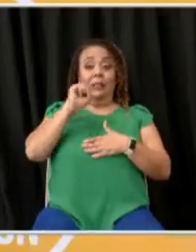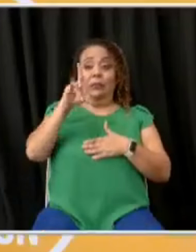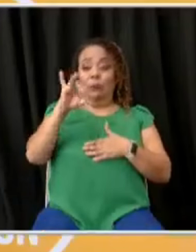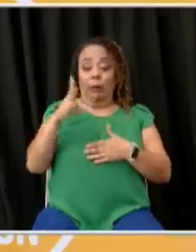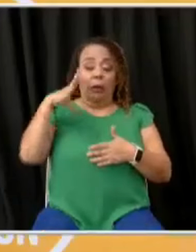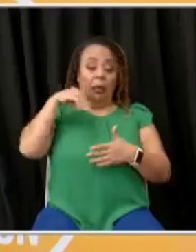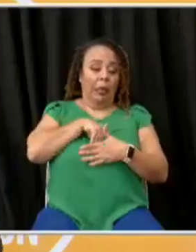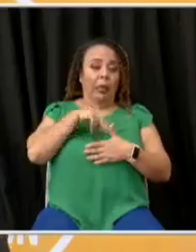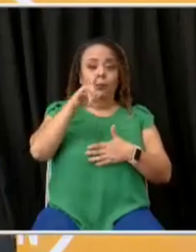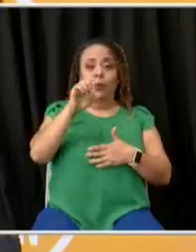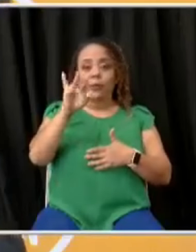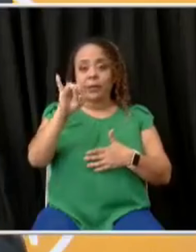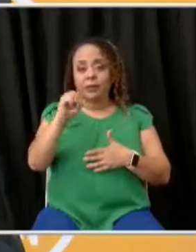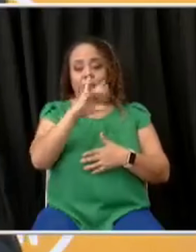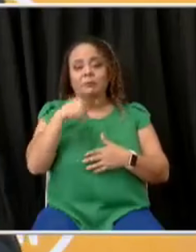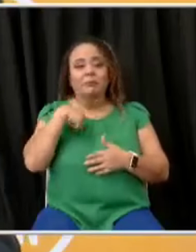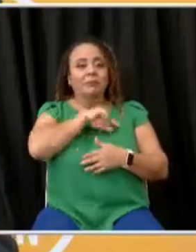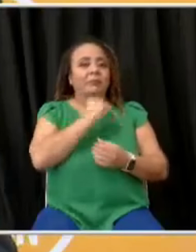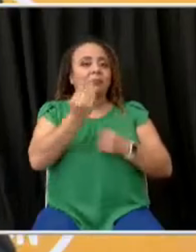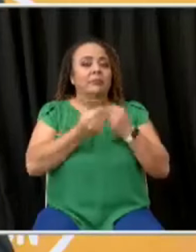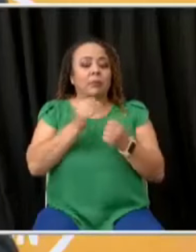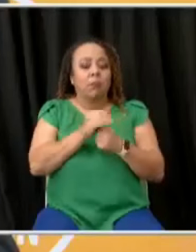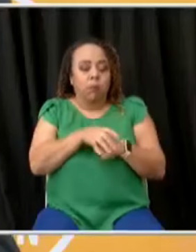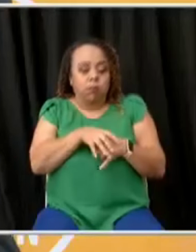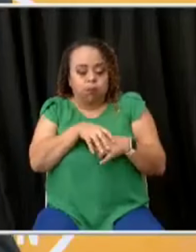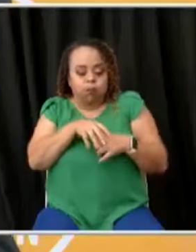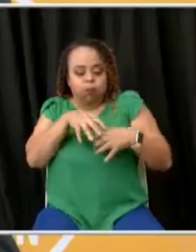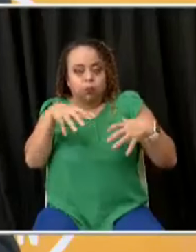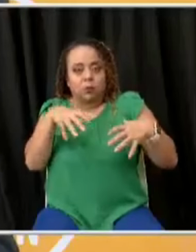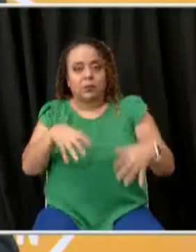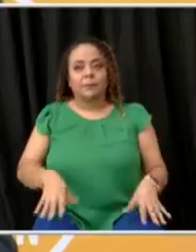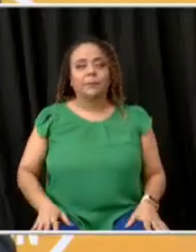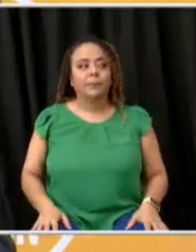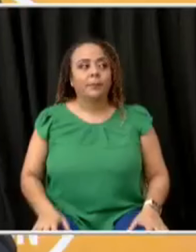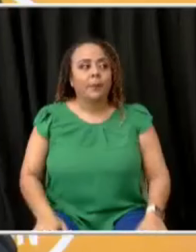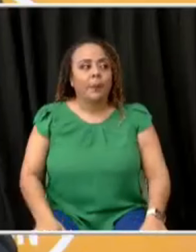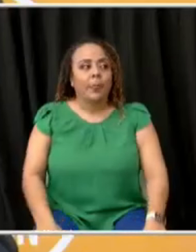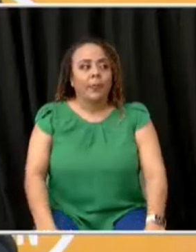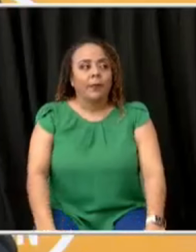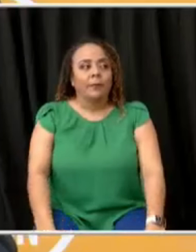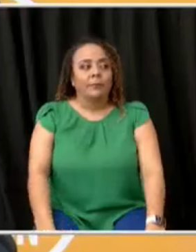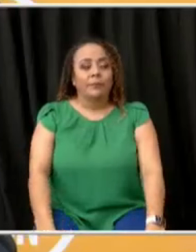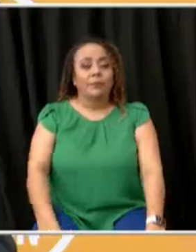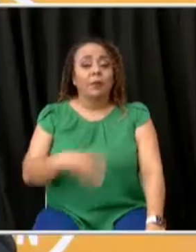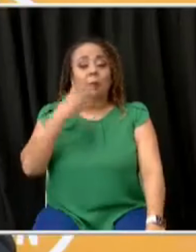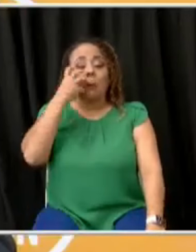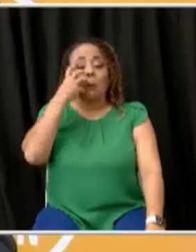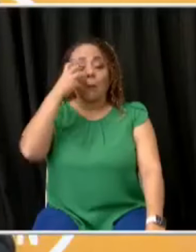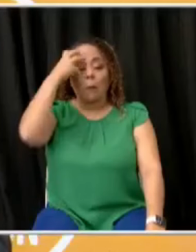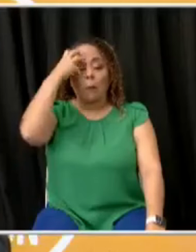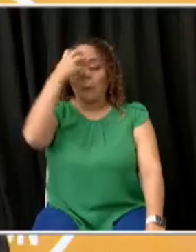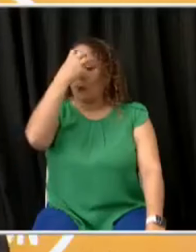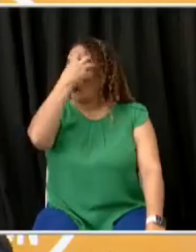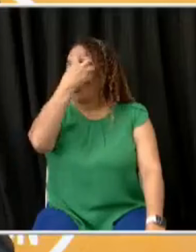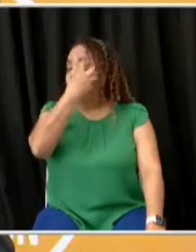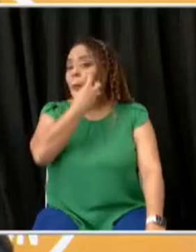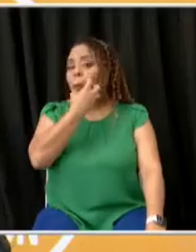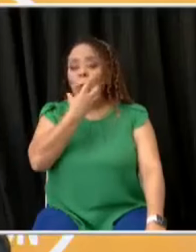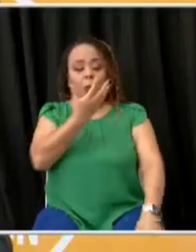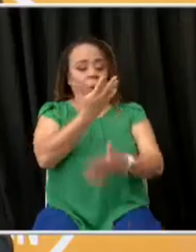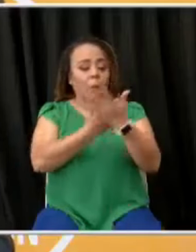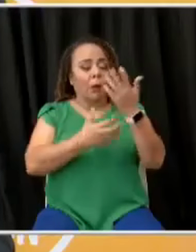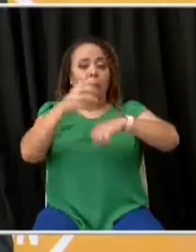potasio, y lo que vamos a hacer es entonces empezar a hincharnos. Ok. Entonces una persona puede se hincha la cara, los ojos, las